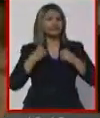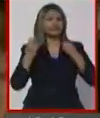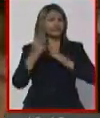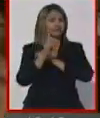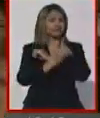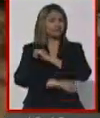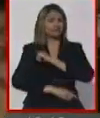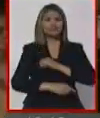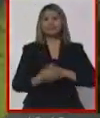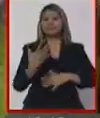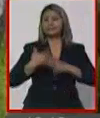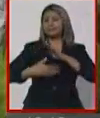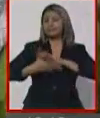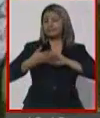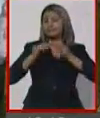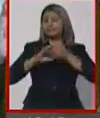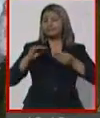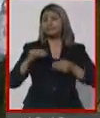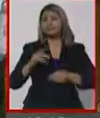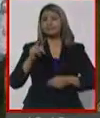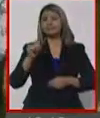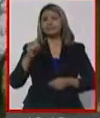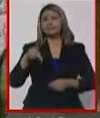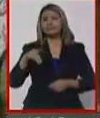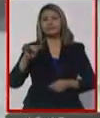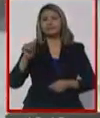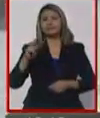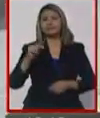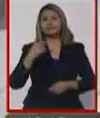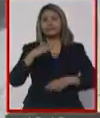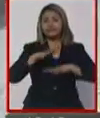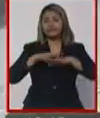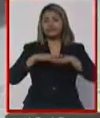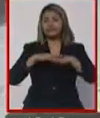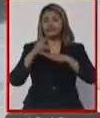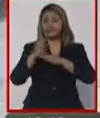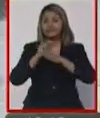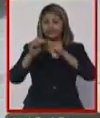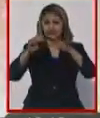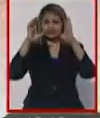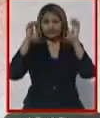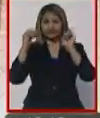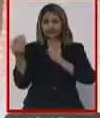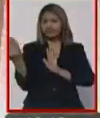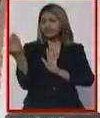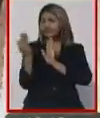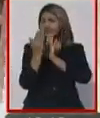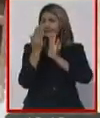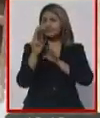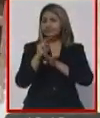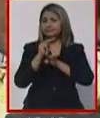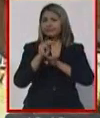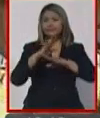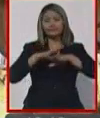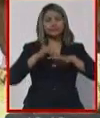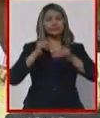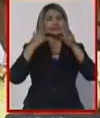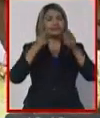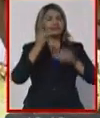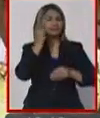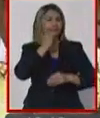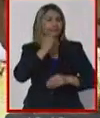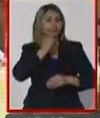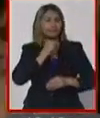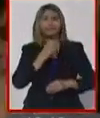que los trabajadores históricamente hemos hecho, el tapiado. Y convocamos al Ministerio de Educación que se haga presente, convocamos al ministro, deje su